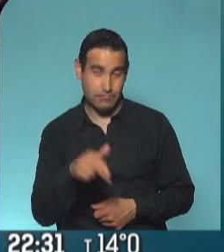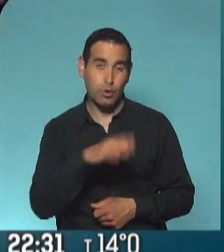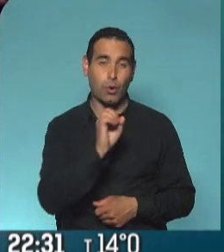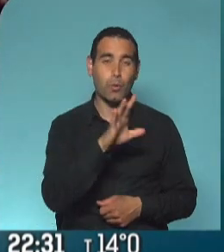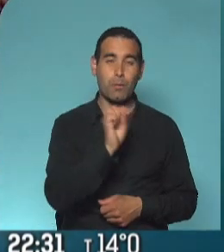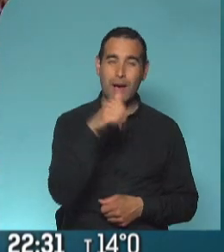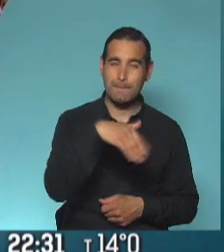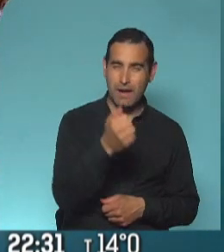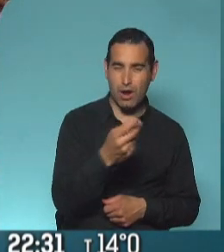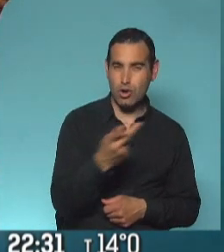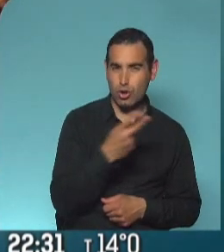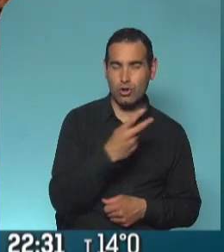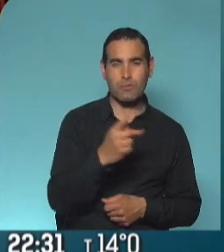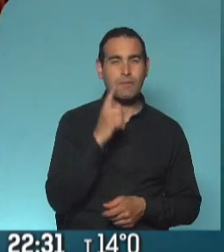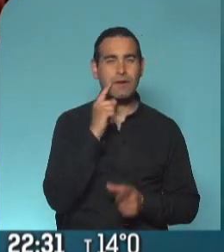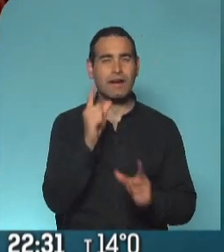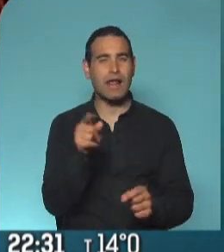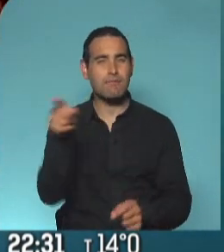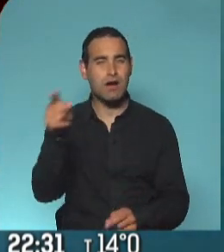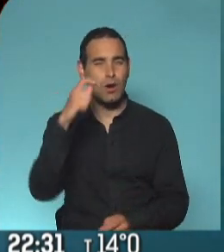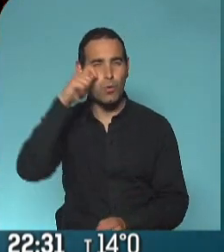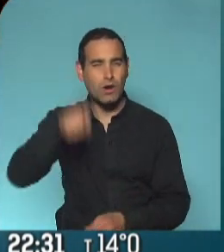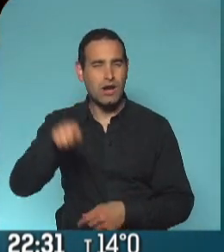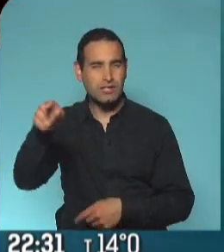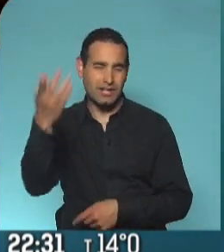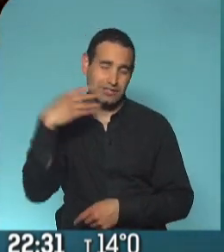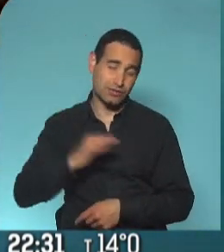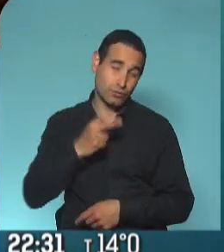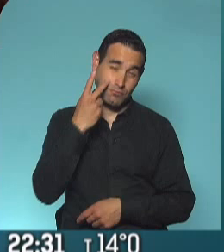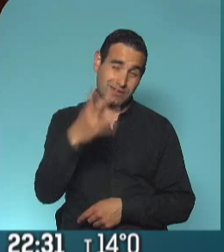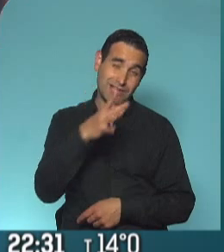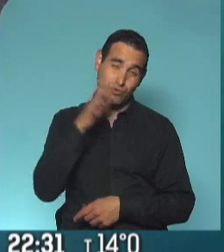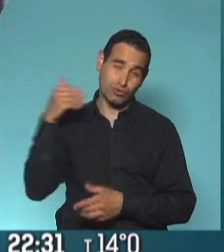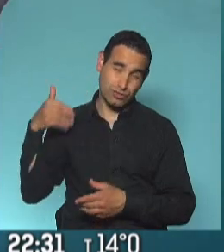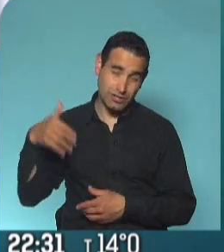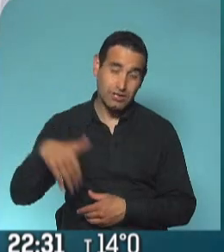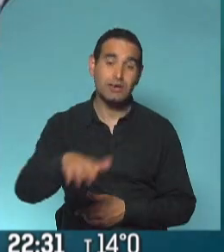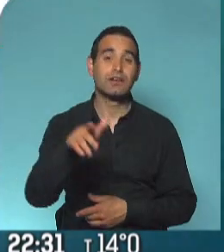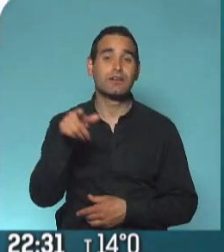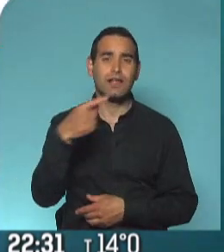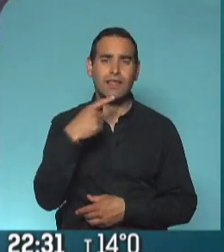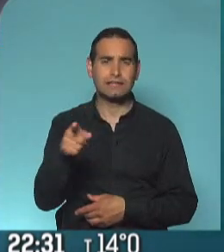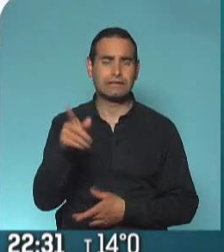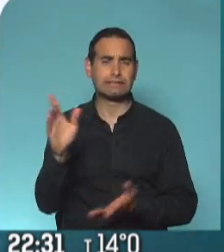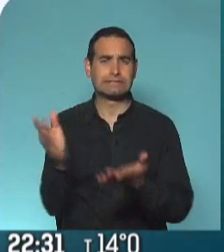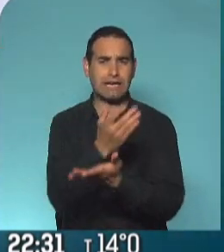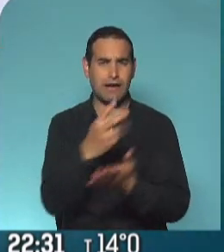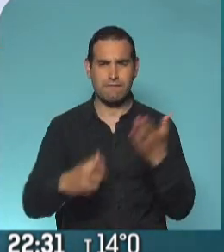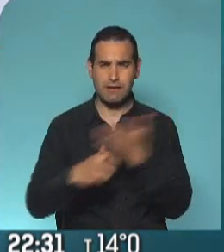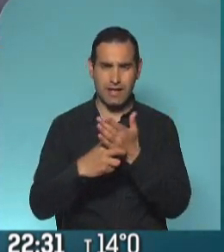Obama estuvieran reclamando en Ucrania en su momento, en 2014 en adelante, que desplacen a un